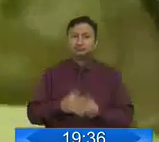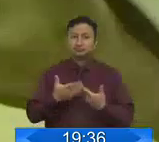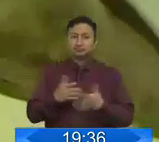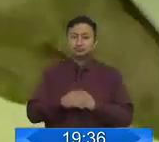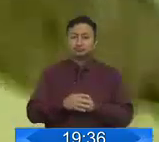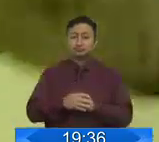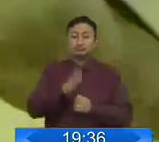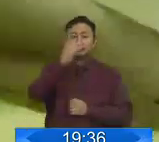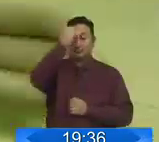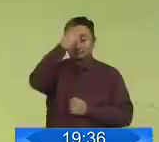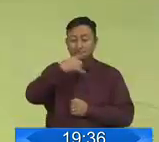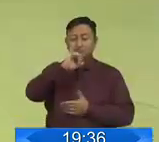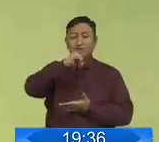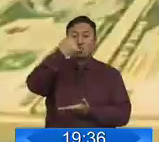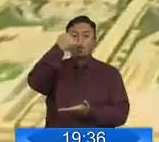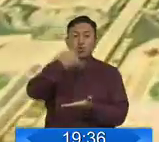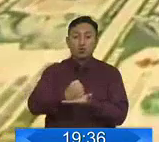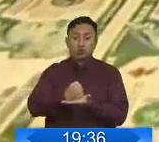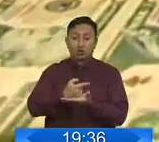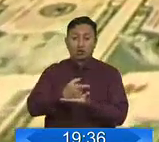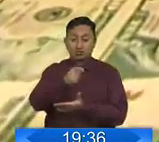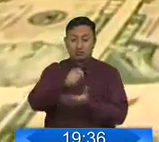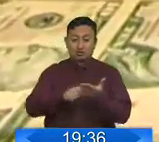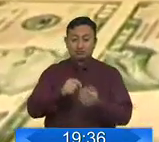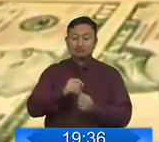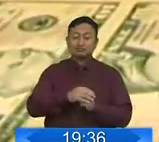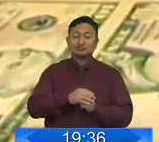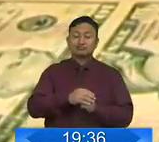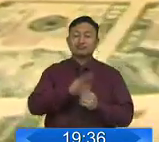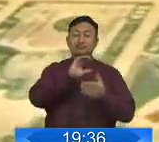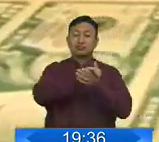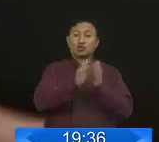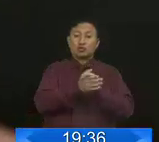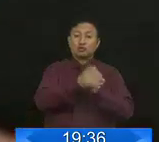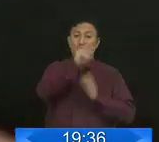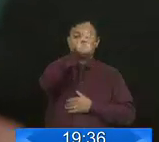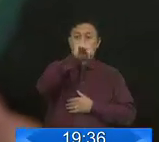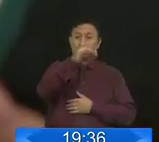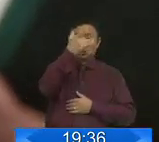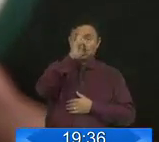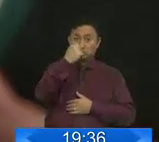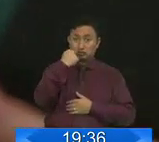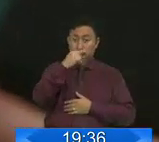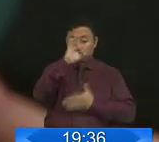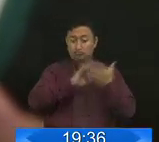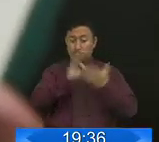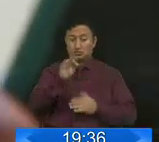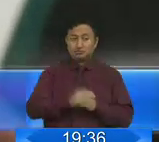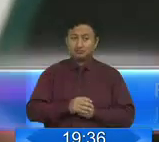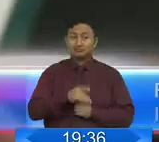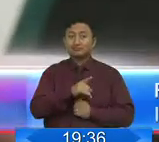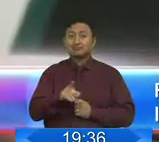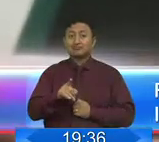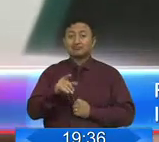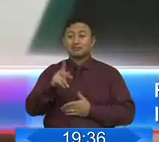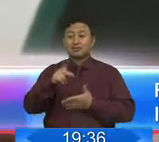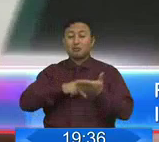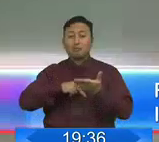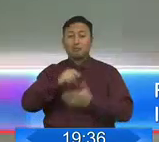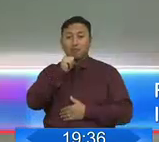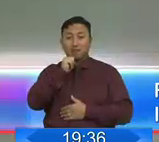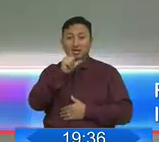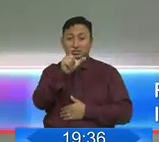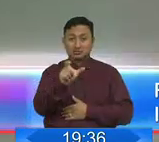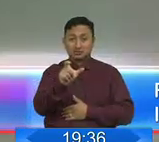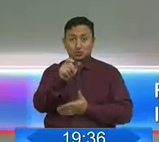Junta Política y Regulación Monetaria fue aprobada en noviembre de 2018. Esta señala que el interés causado por el saldo no pagado de su tarjeta de